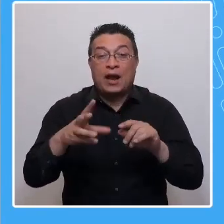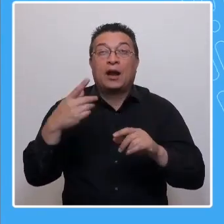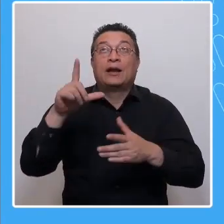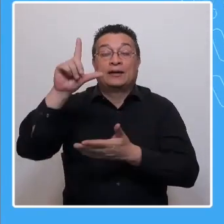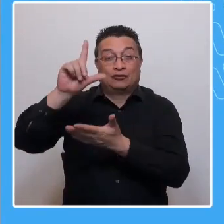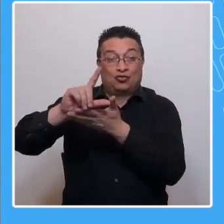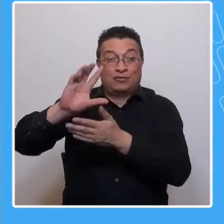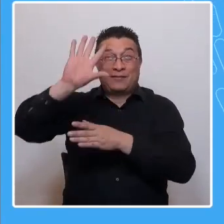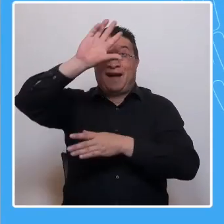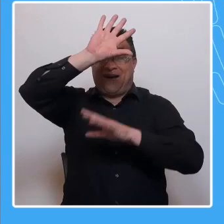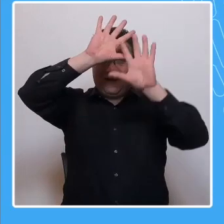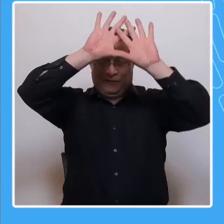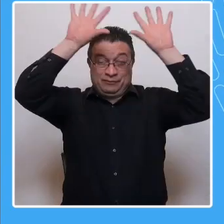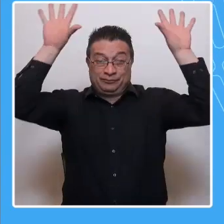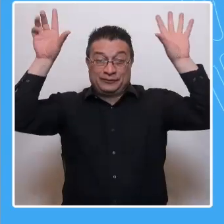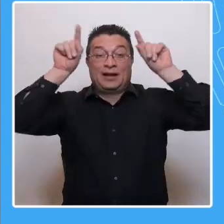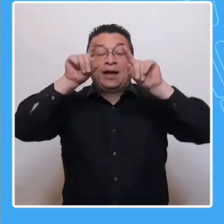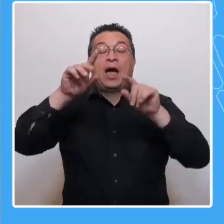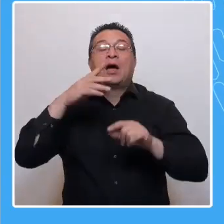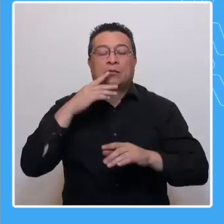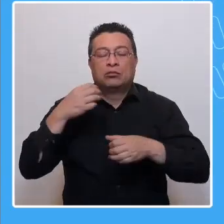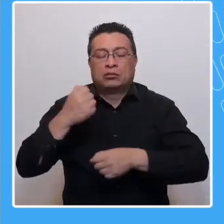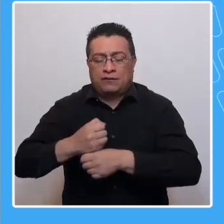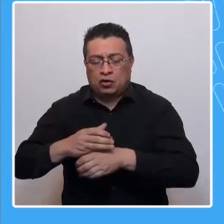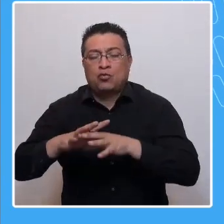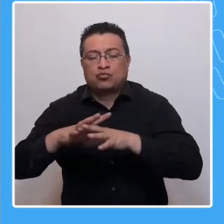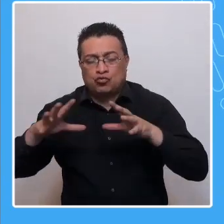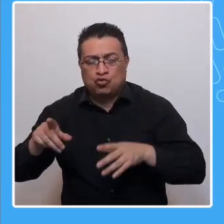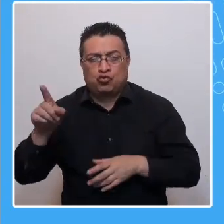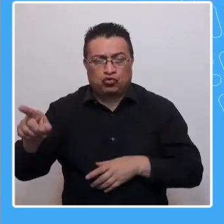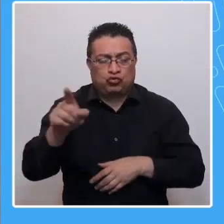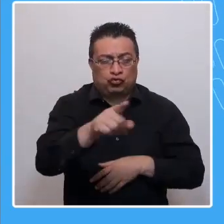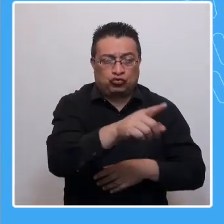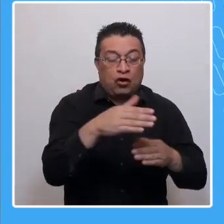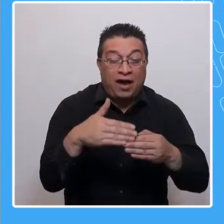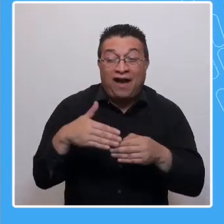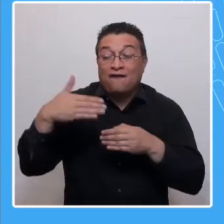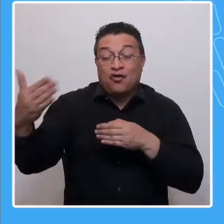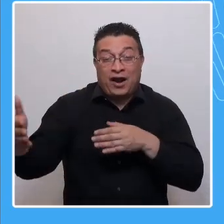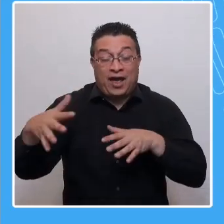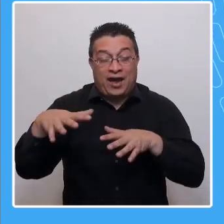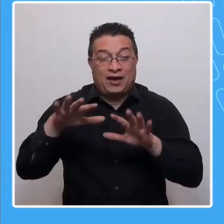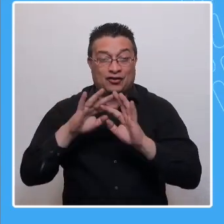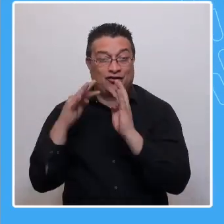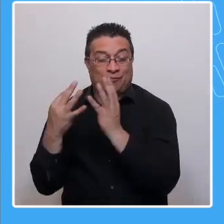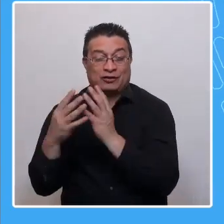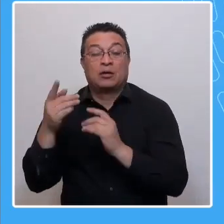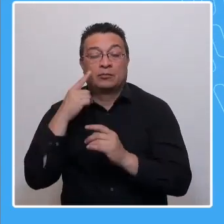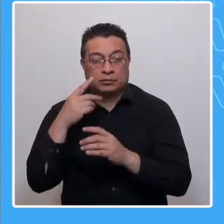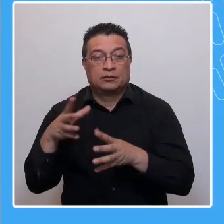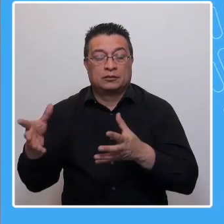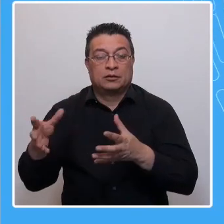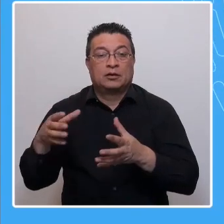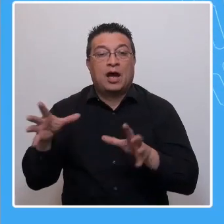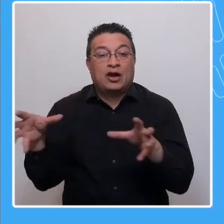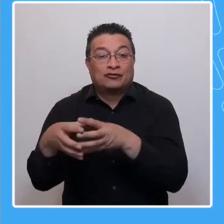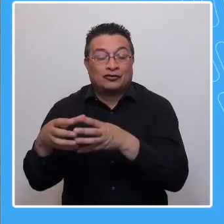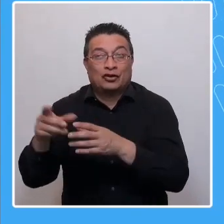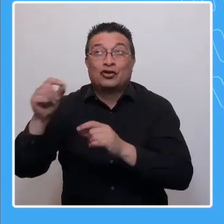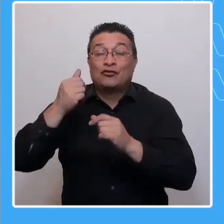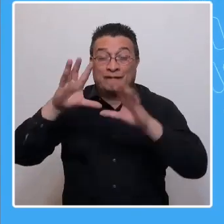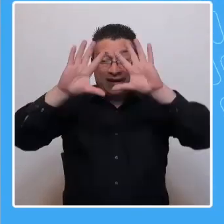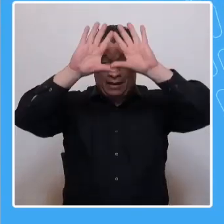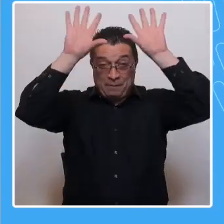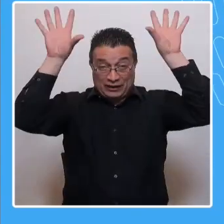también se trabajó bastante con organizaciones de fuera de la Convención, especialmente hacer mención a la Asociación Chilena del Espacio. Es una norma